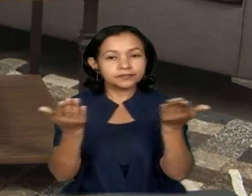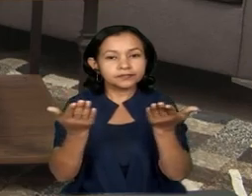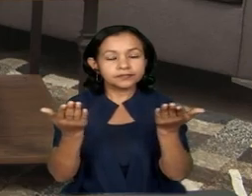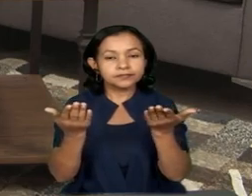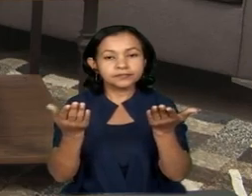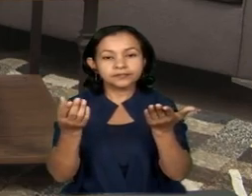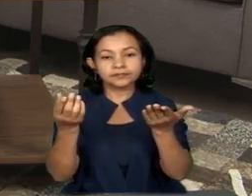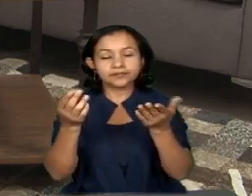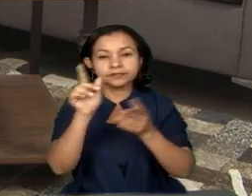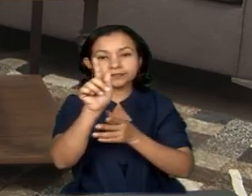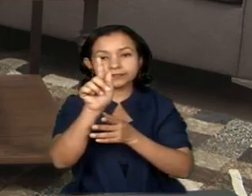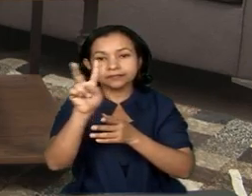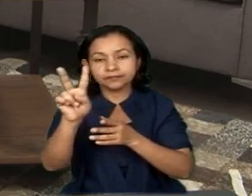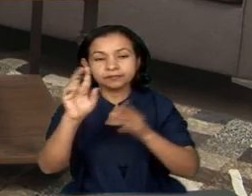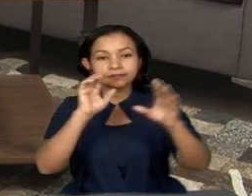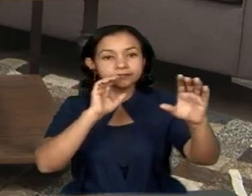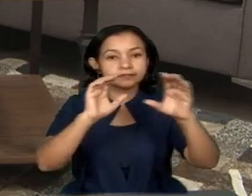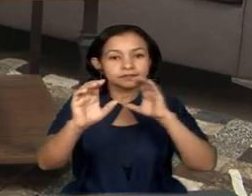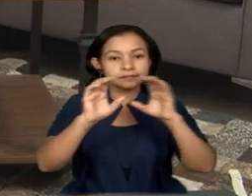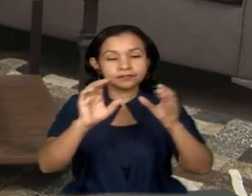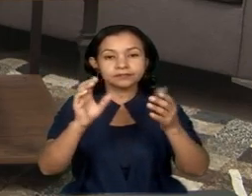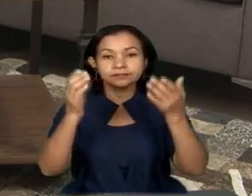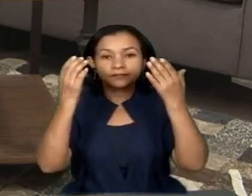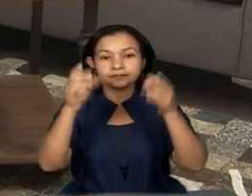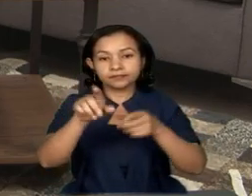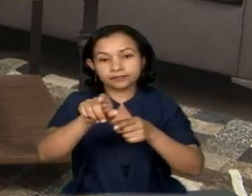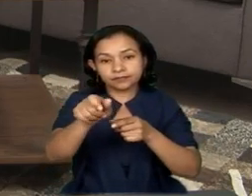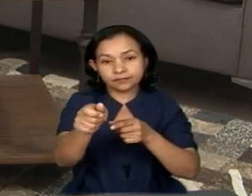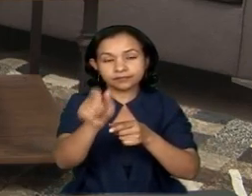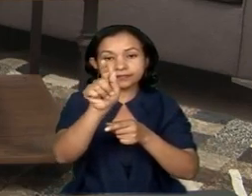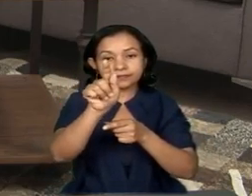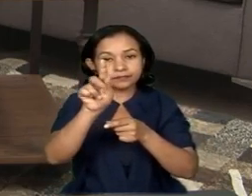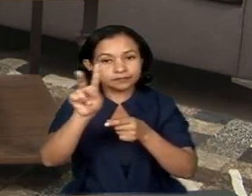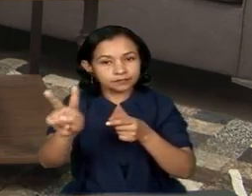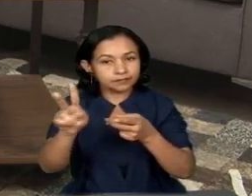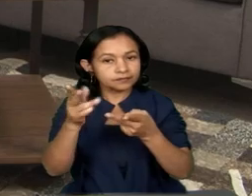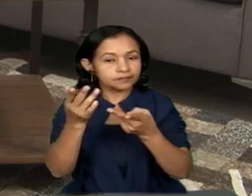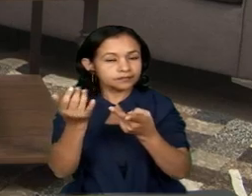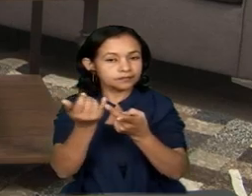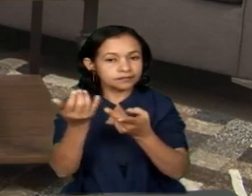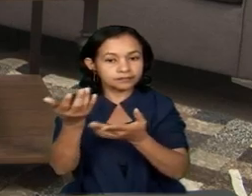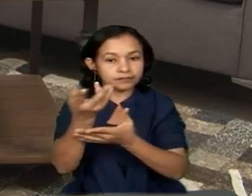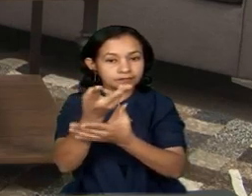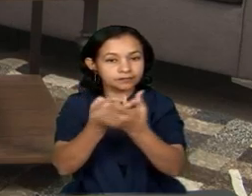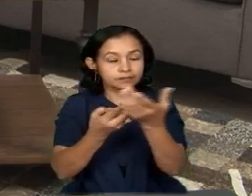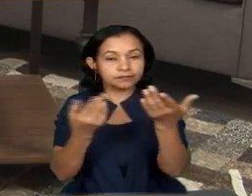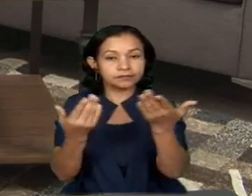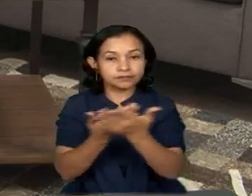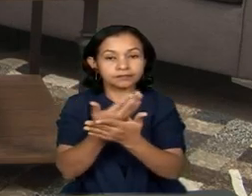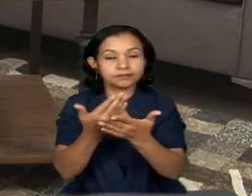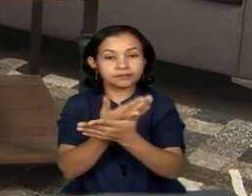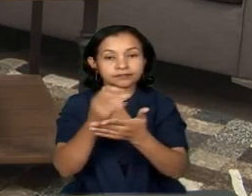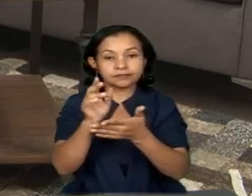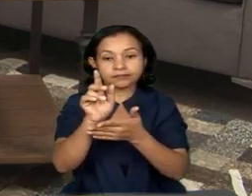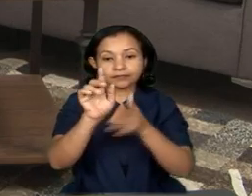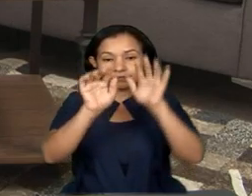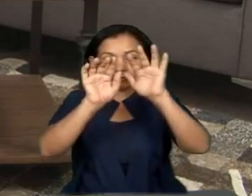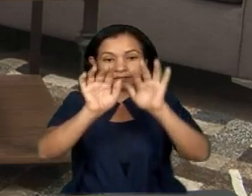de comunicación tradicionales o convencionales, la radio, la televisión, y mezclándolo también con las nuevas tecnologías a partir de esa